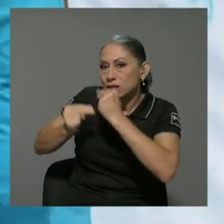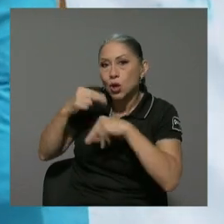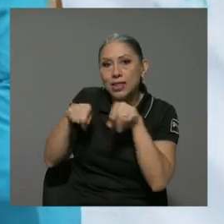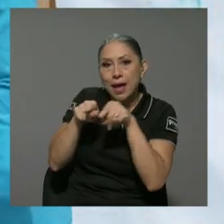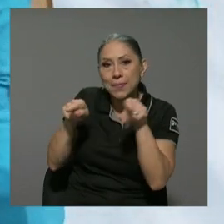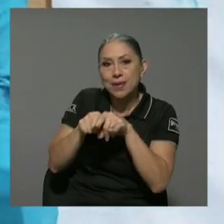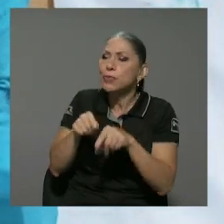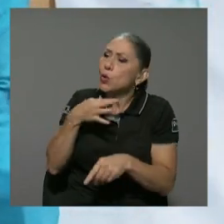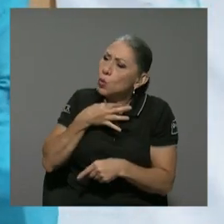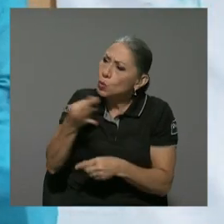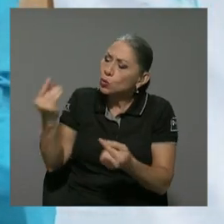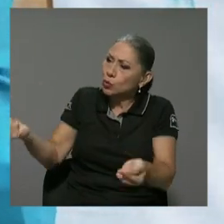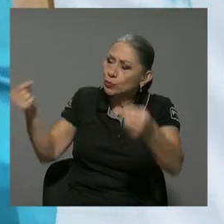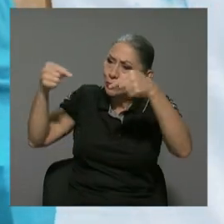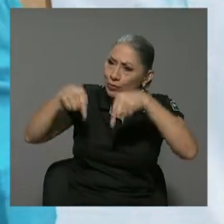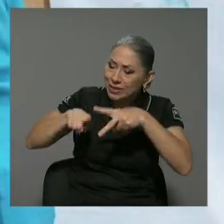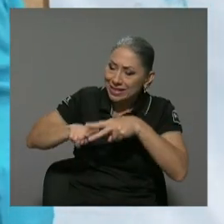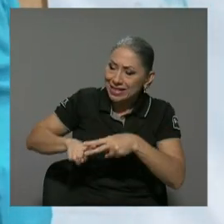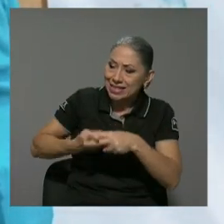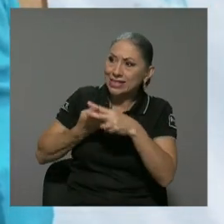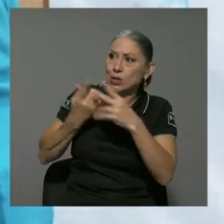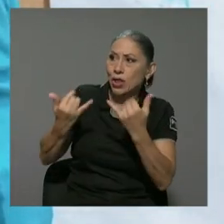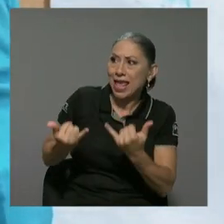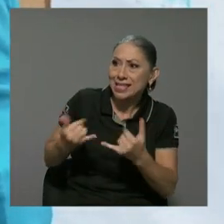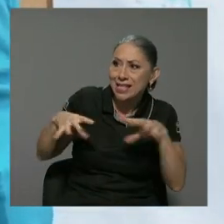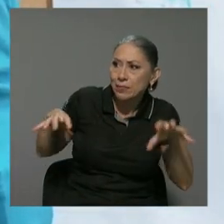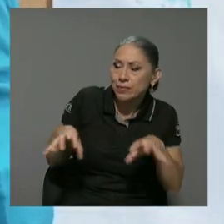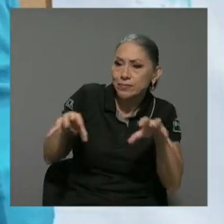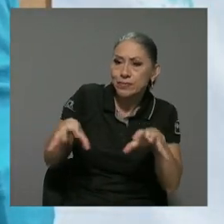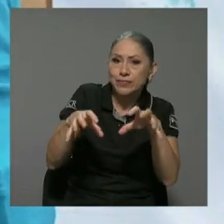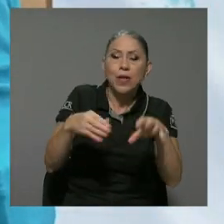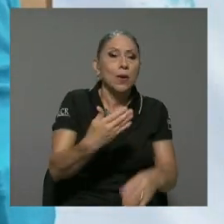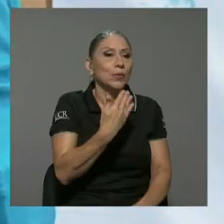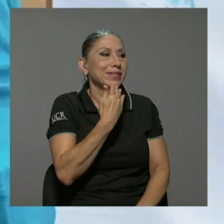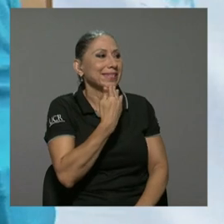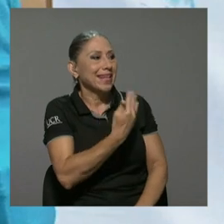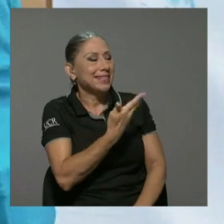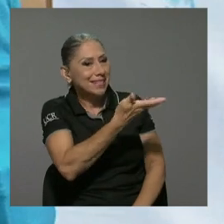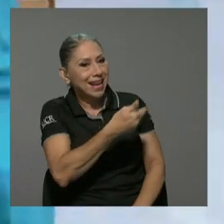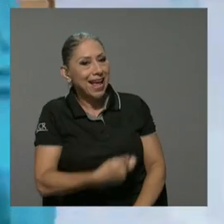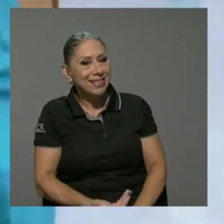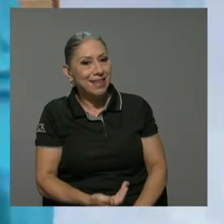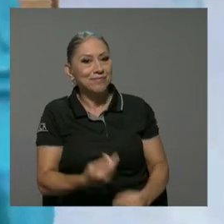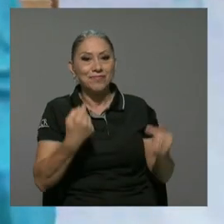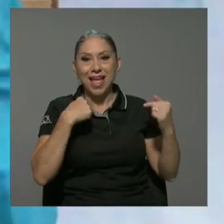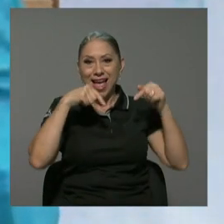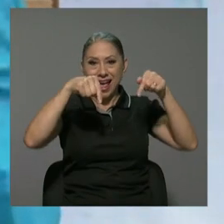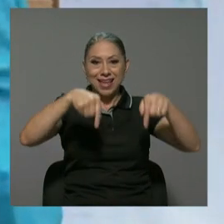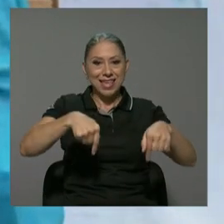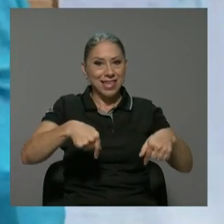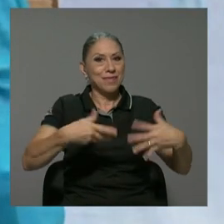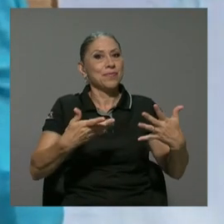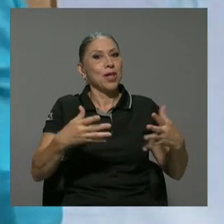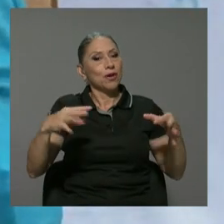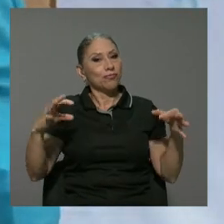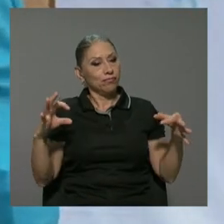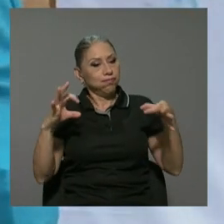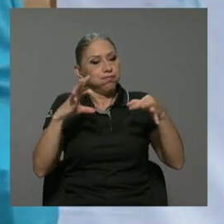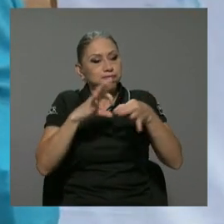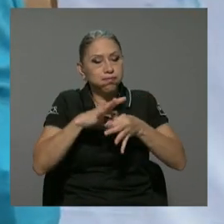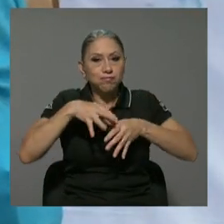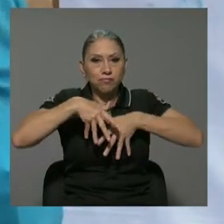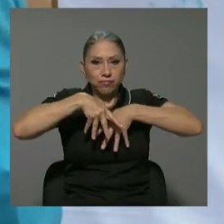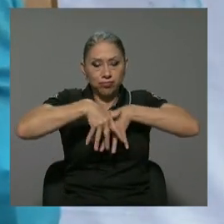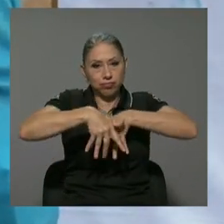gusto tenerla en el inicio de esta jornada. Muchas gracias, Alejandra, aquí uniéndonos a la marcha, que